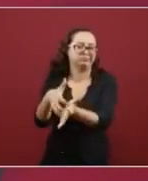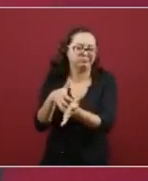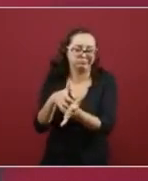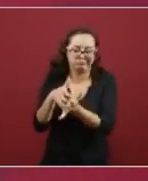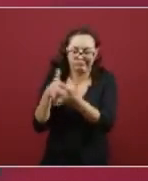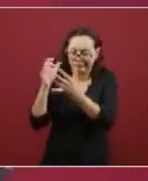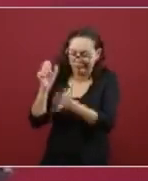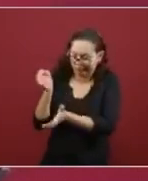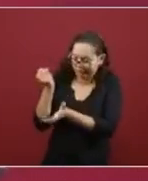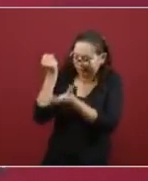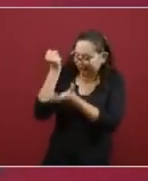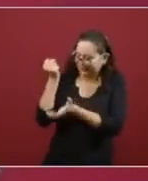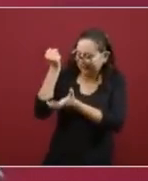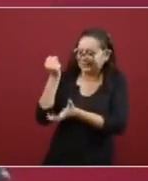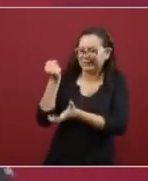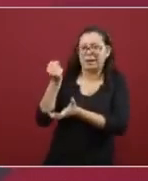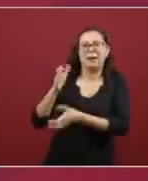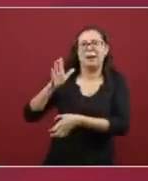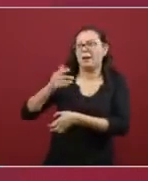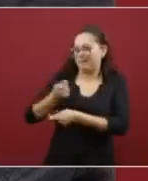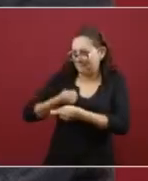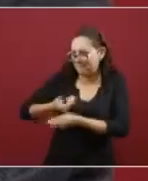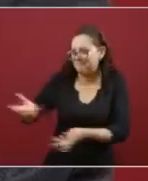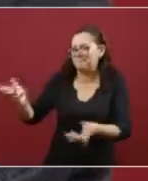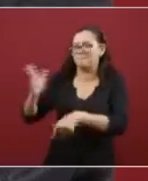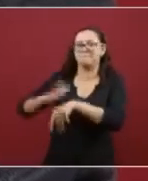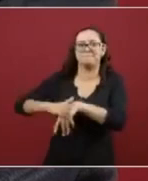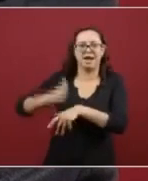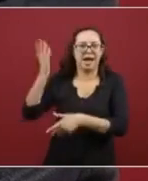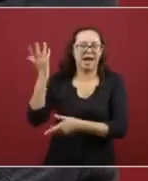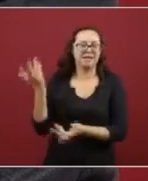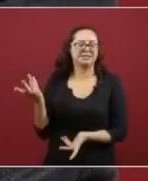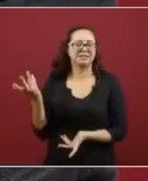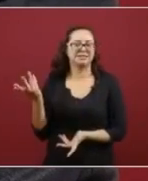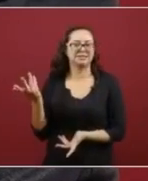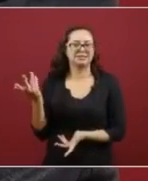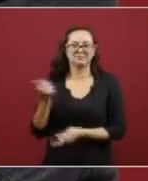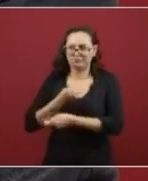ahorros, pues se le da más a los trabajadores.